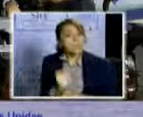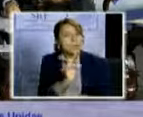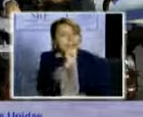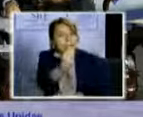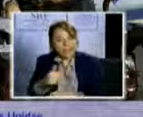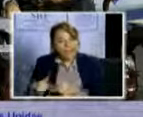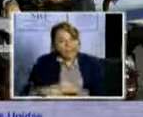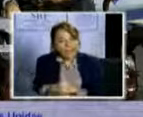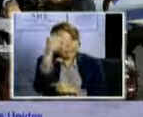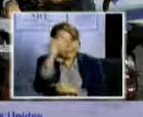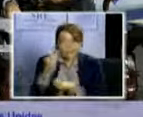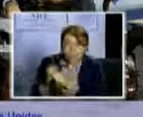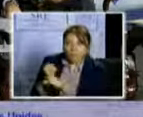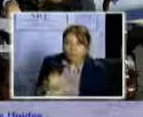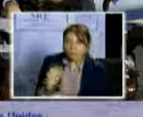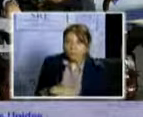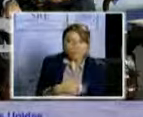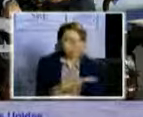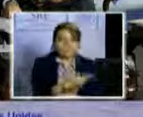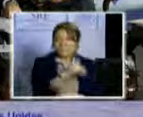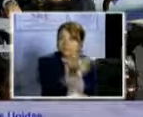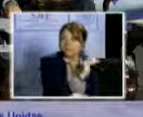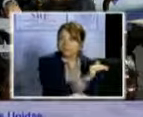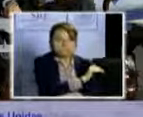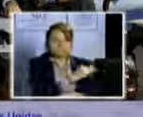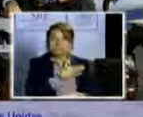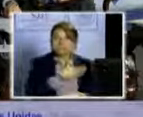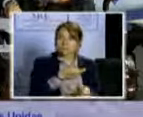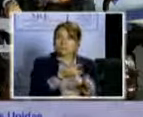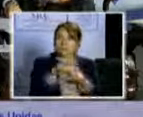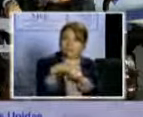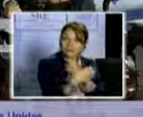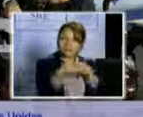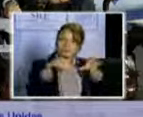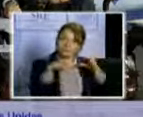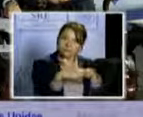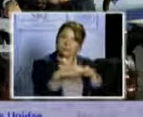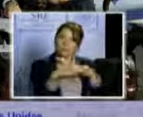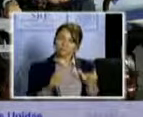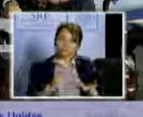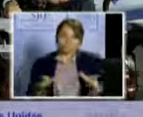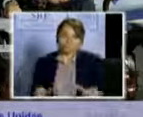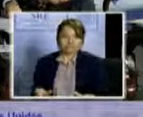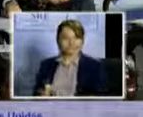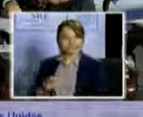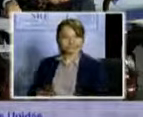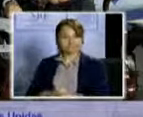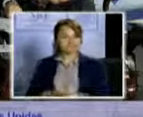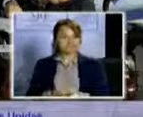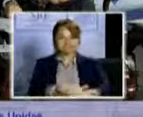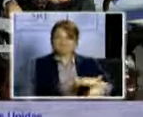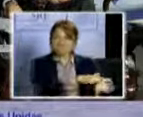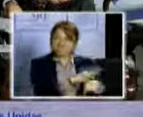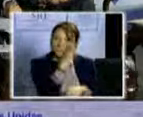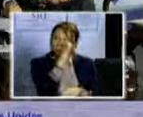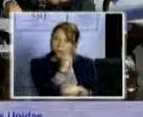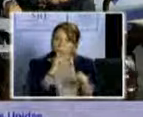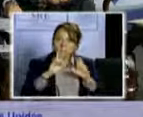qué? Porque para que el Consejo de Seguridad se reúna, primero hay reuniones